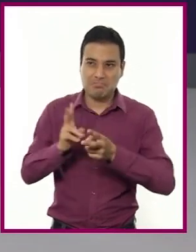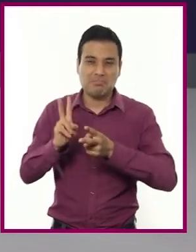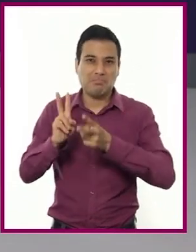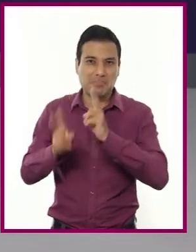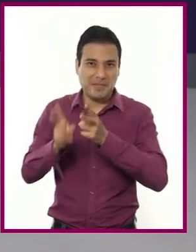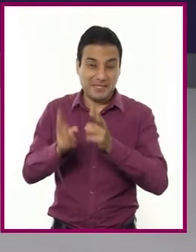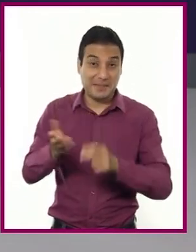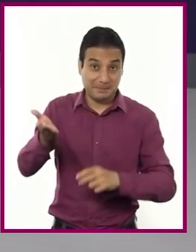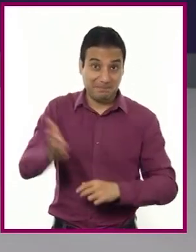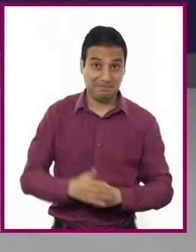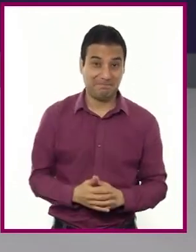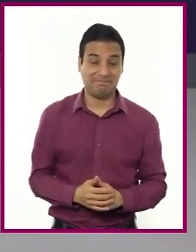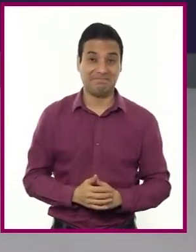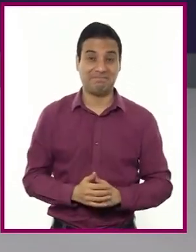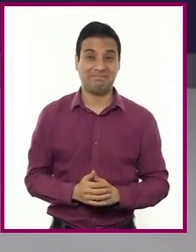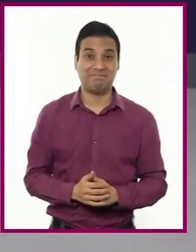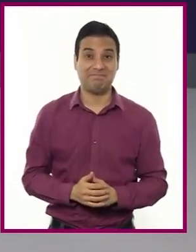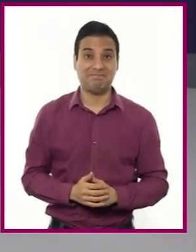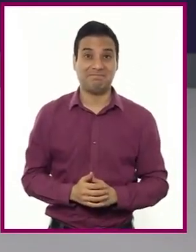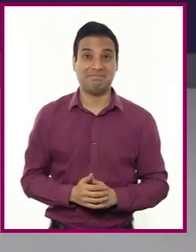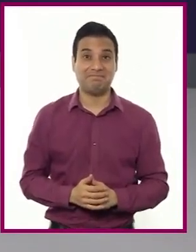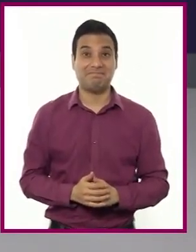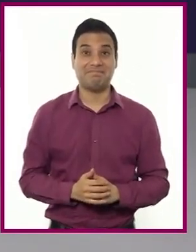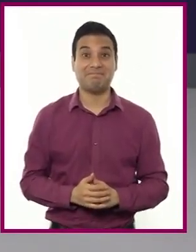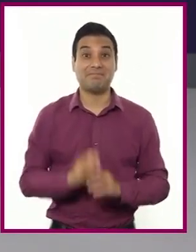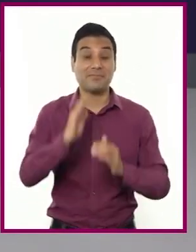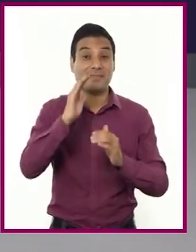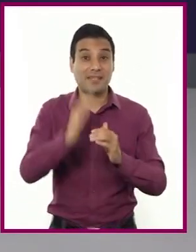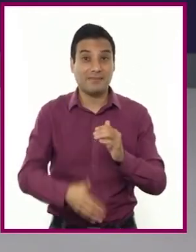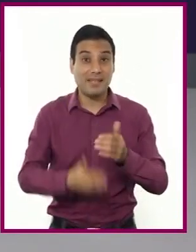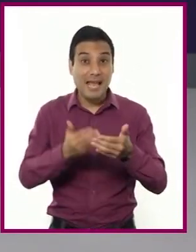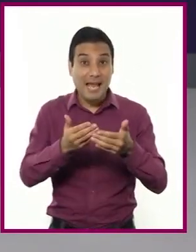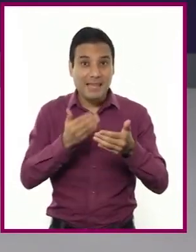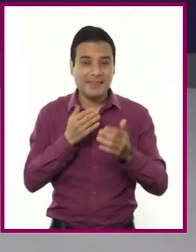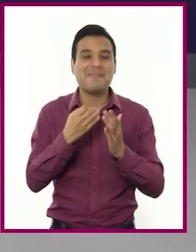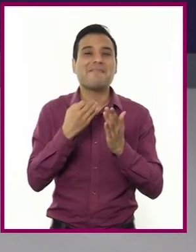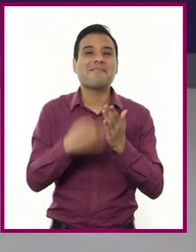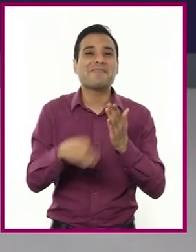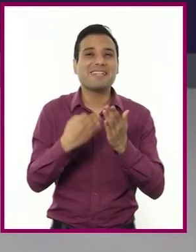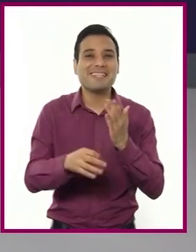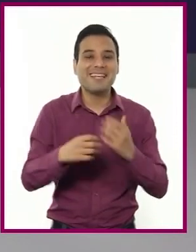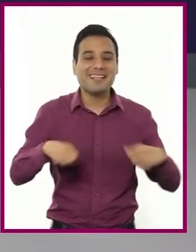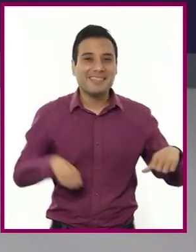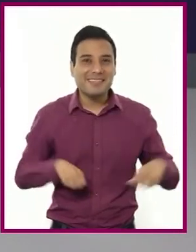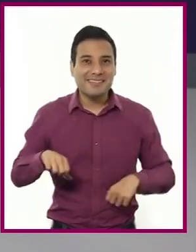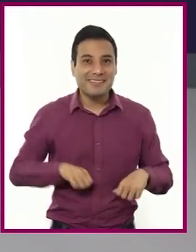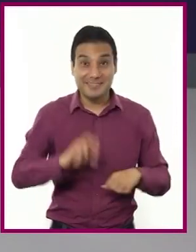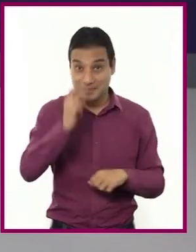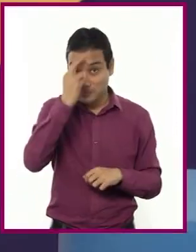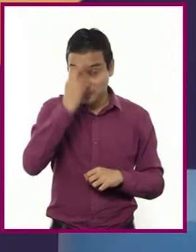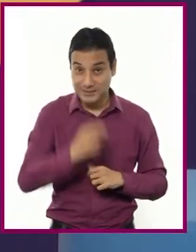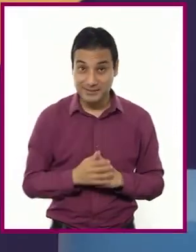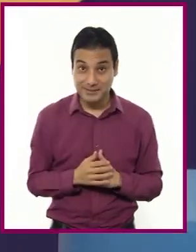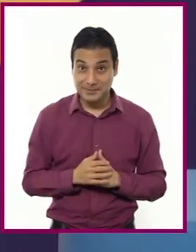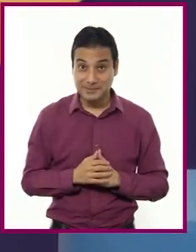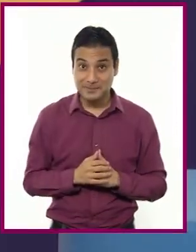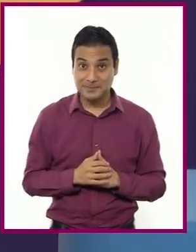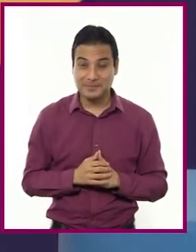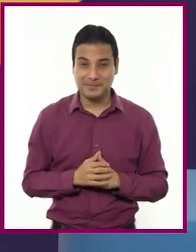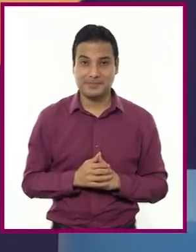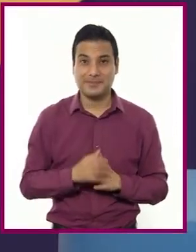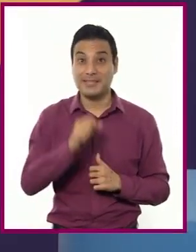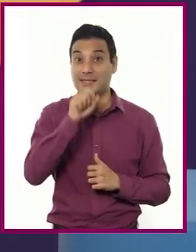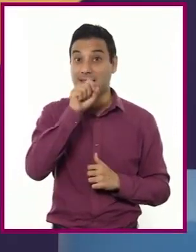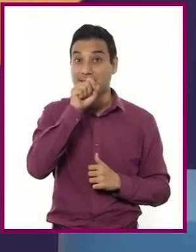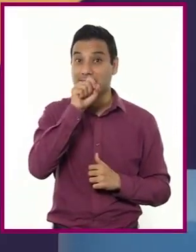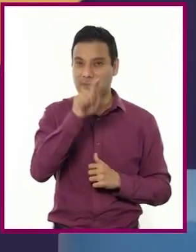la distancia. Antes de irnos, debemos resolver el reto planteado al inicio de la sesión. También